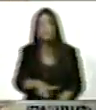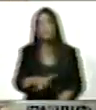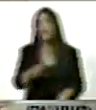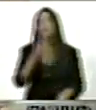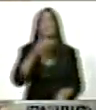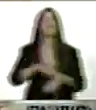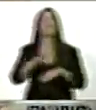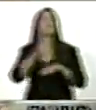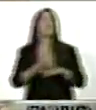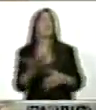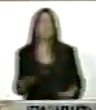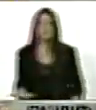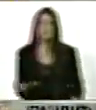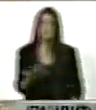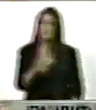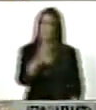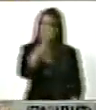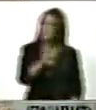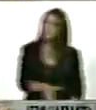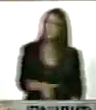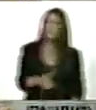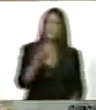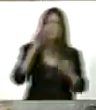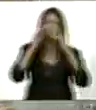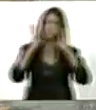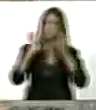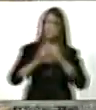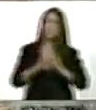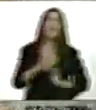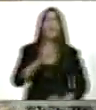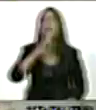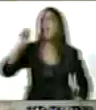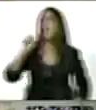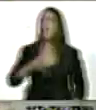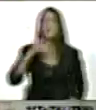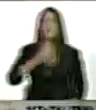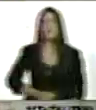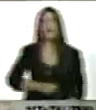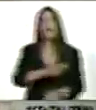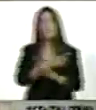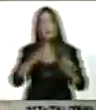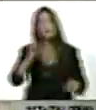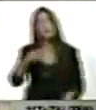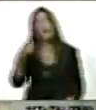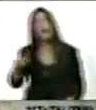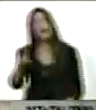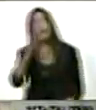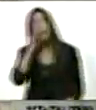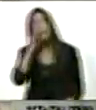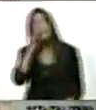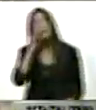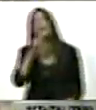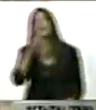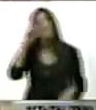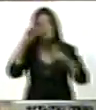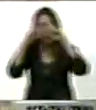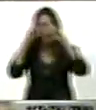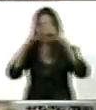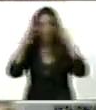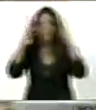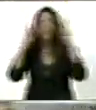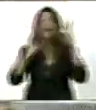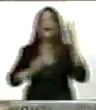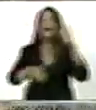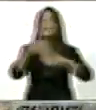responsabiliza. Es una persona presa de profundos odios. Ahí también tenemos al señor Ramos Alup, que es candidato presidencial, no es